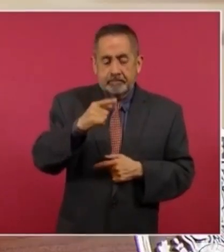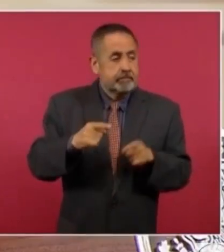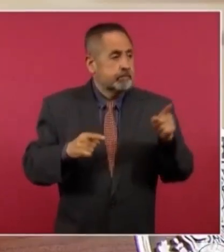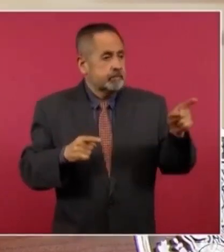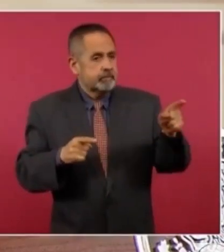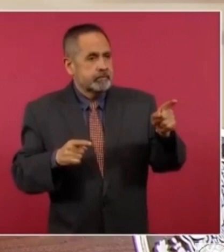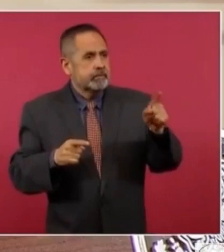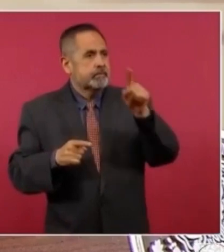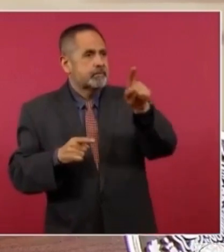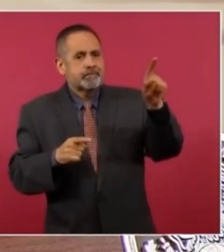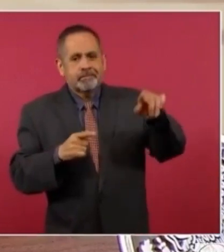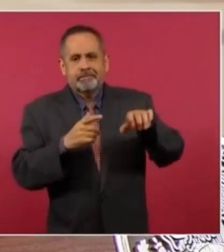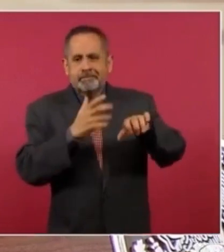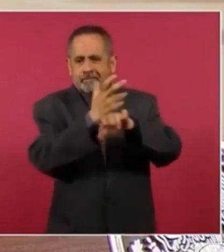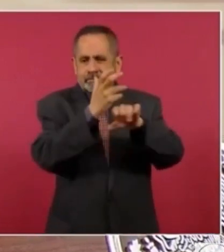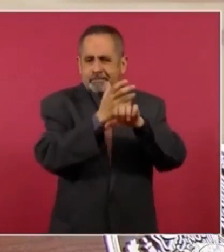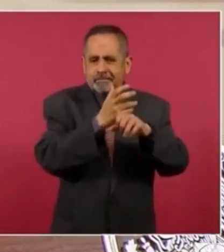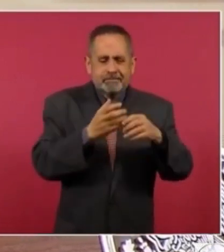con agencias,